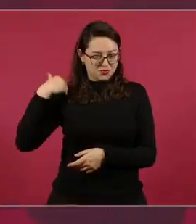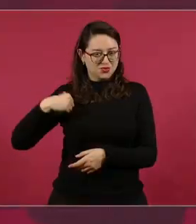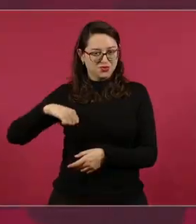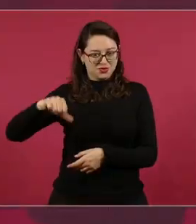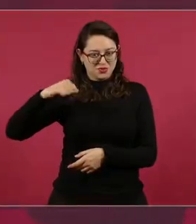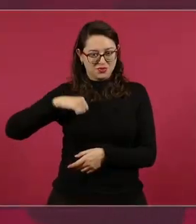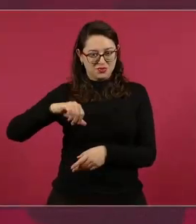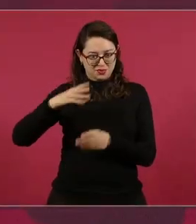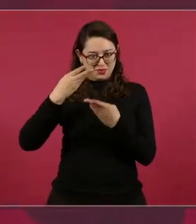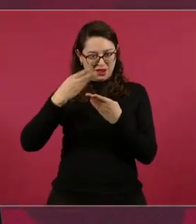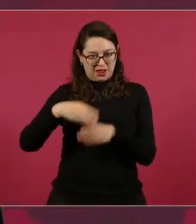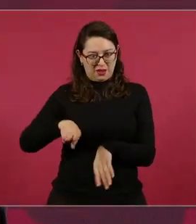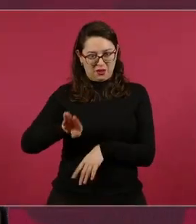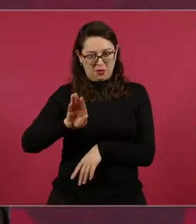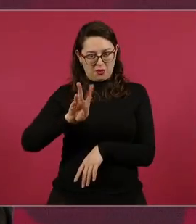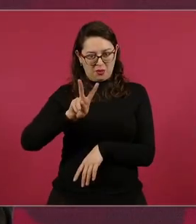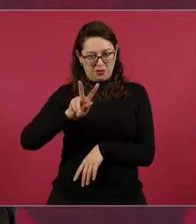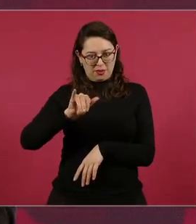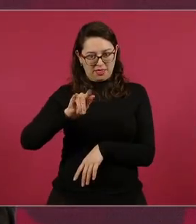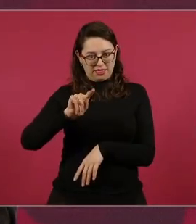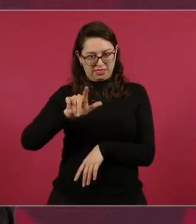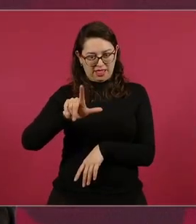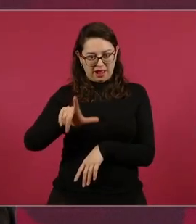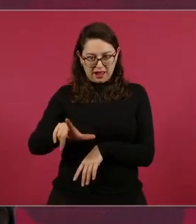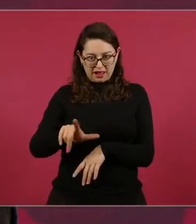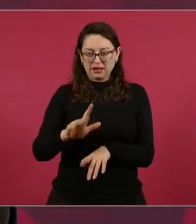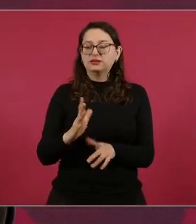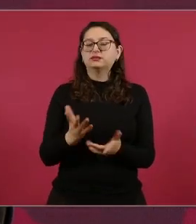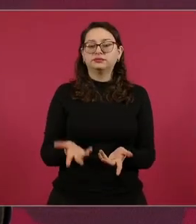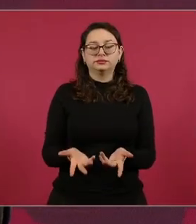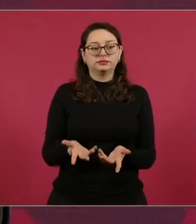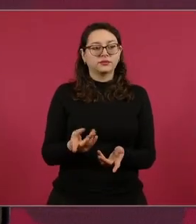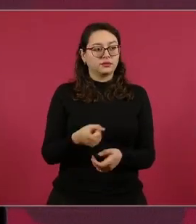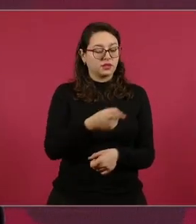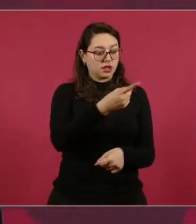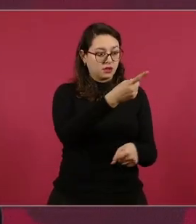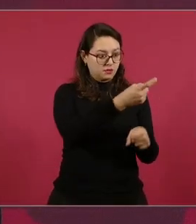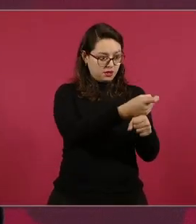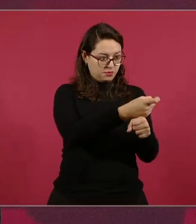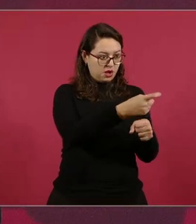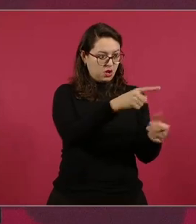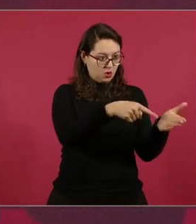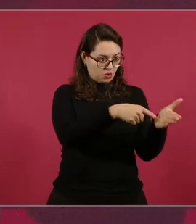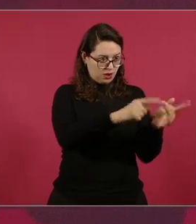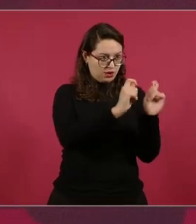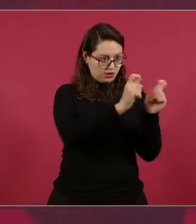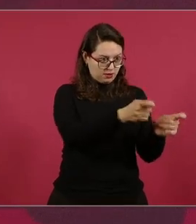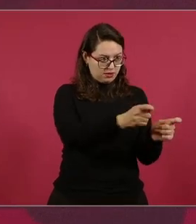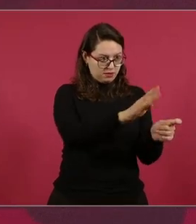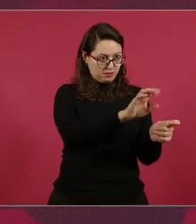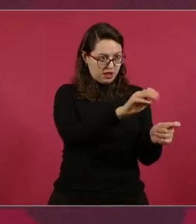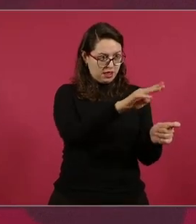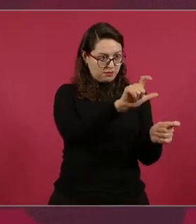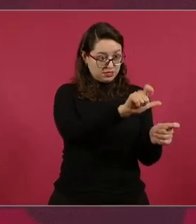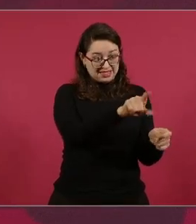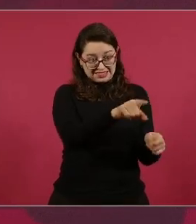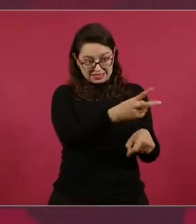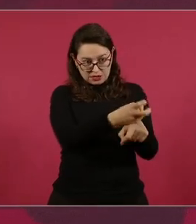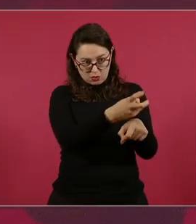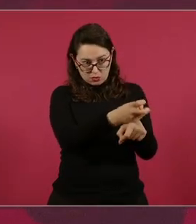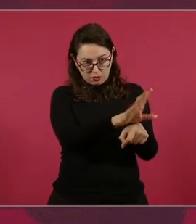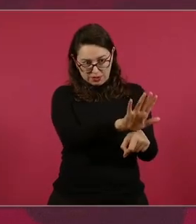Y el que quedó en segundo lugar cuando entregaron Bancomer, a ese le tocó Vital.